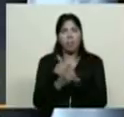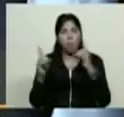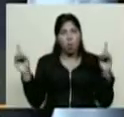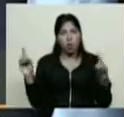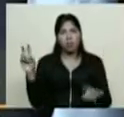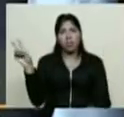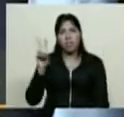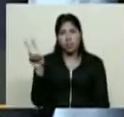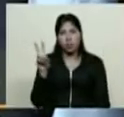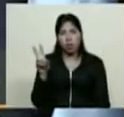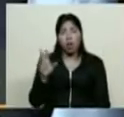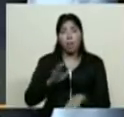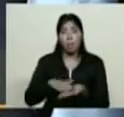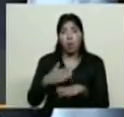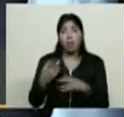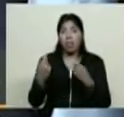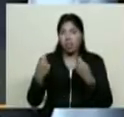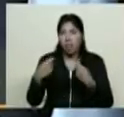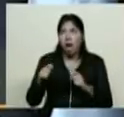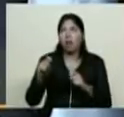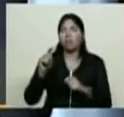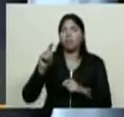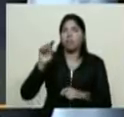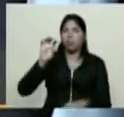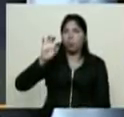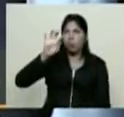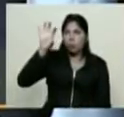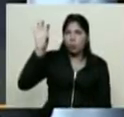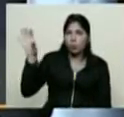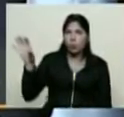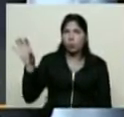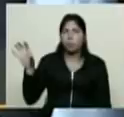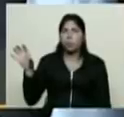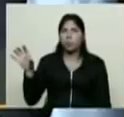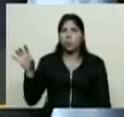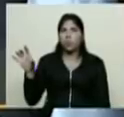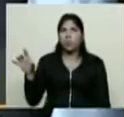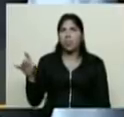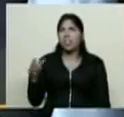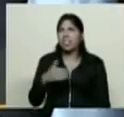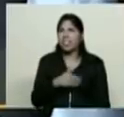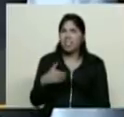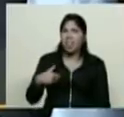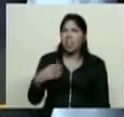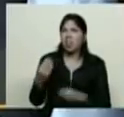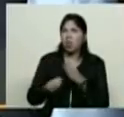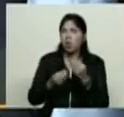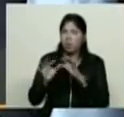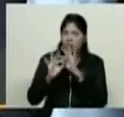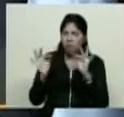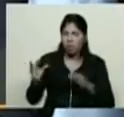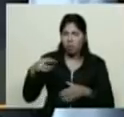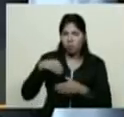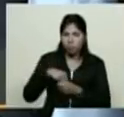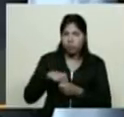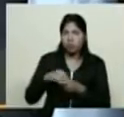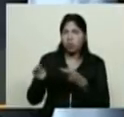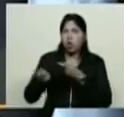pretender dictar desde el exterior la forma en que deben conducirse las